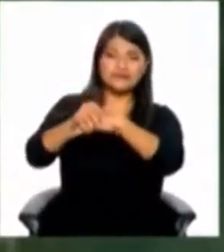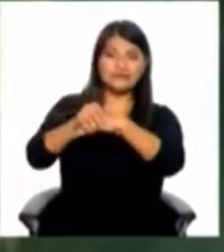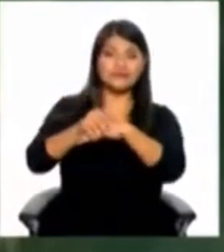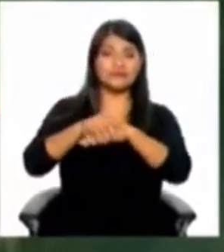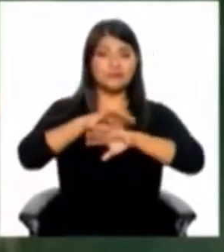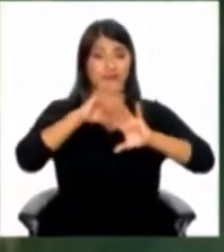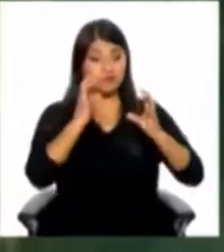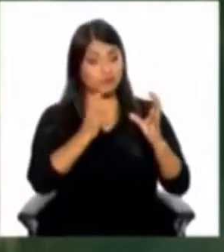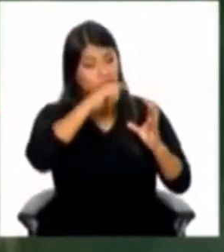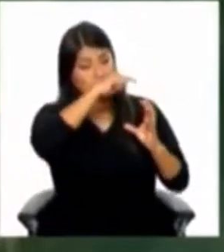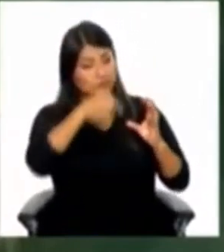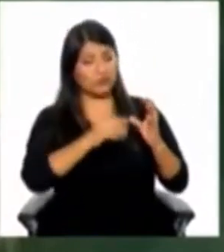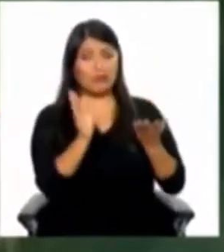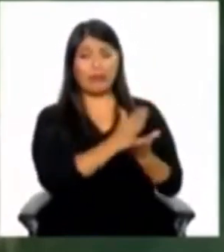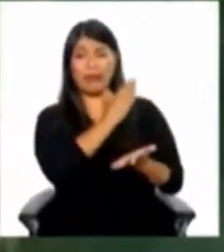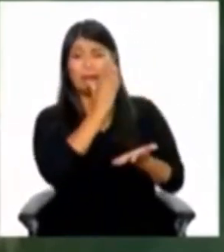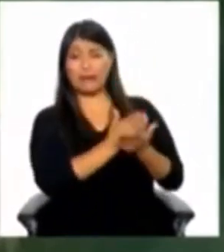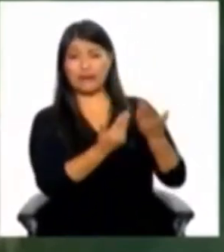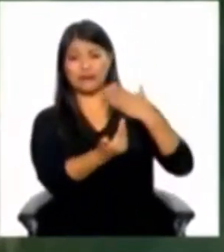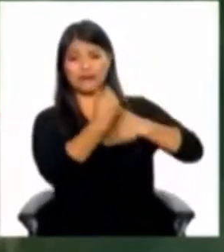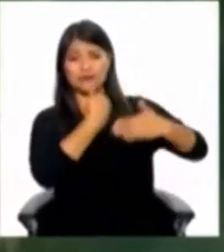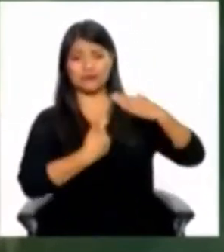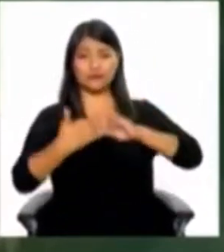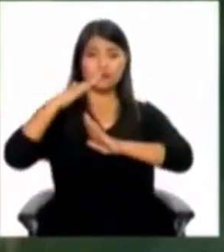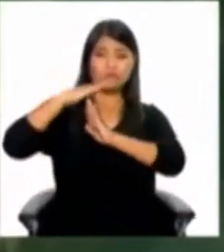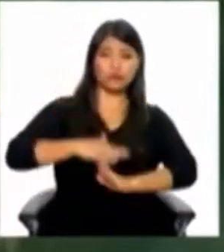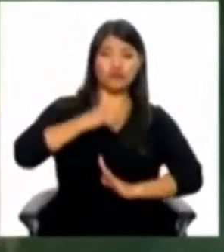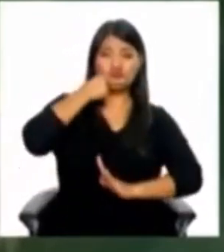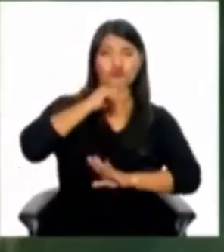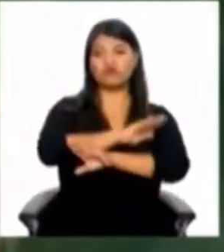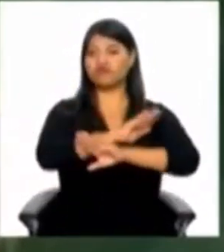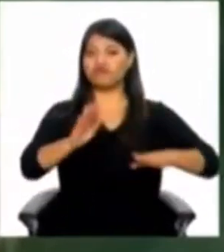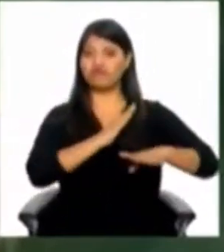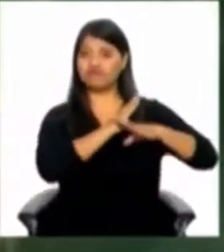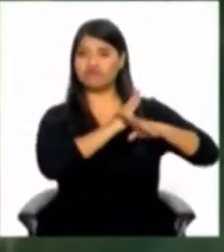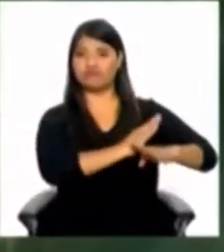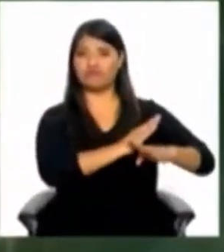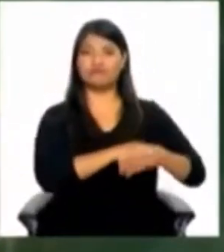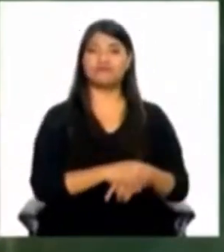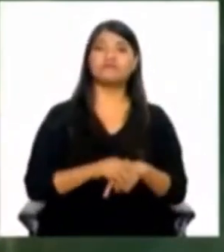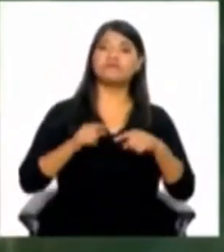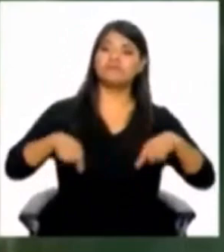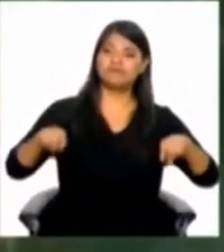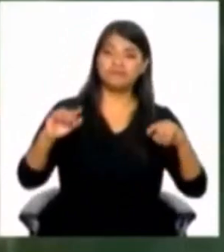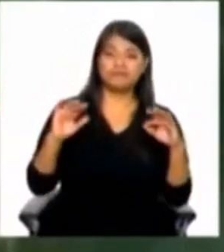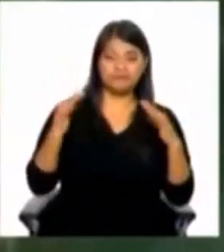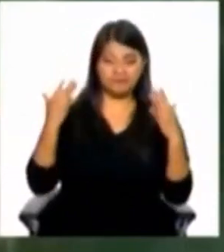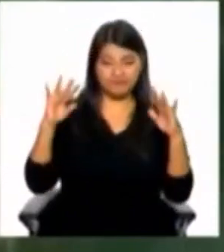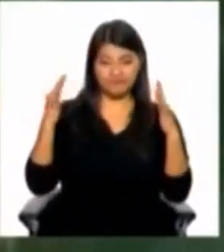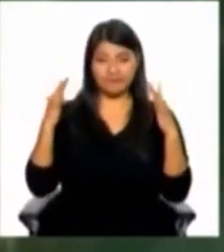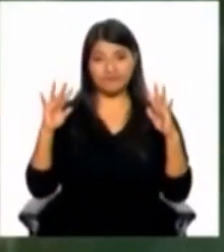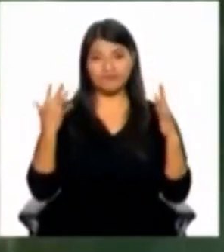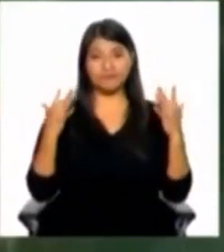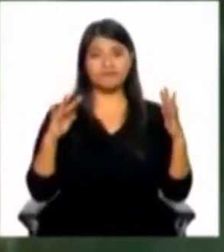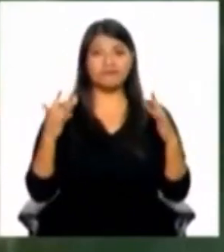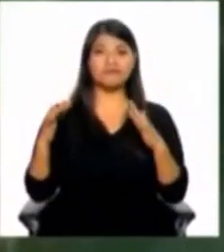no más violencia contra la mujer. Señor presidente,